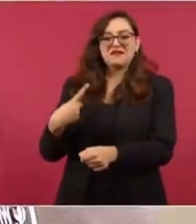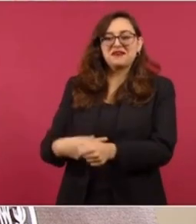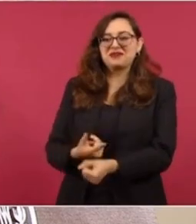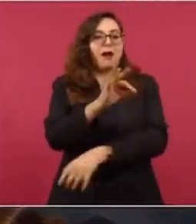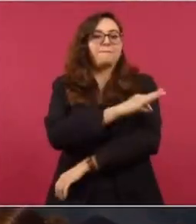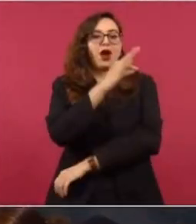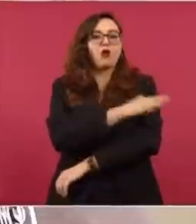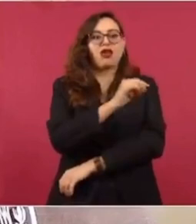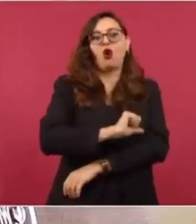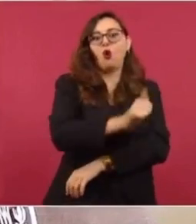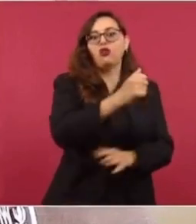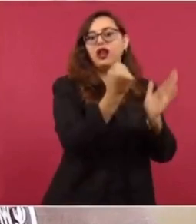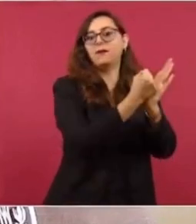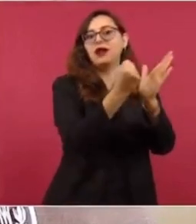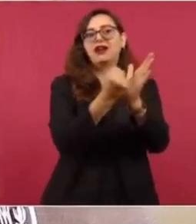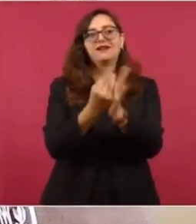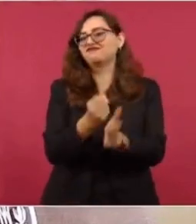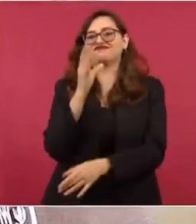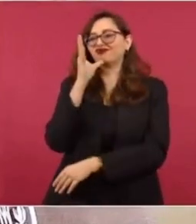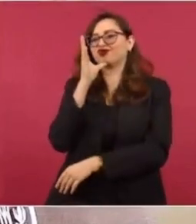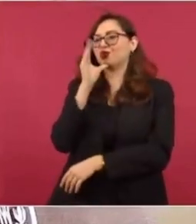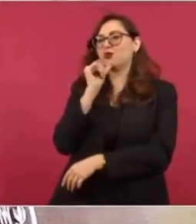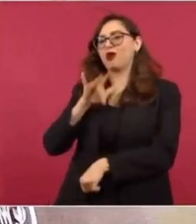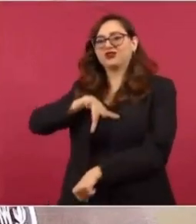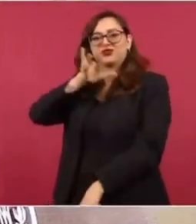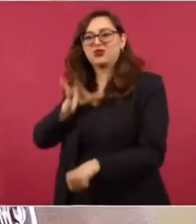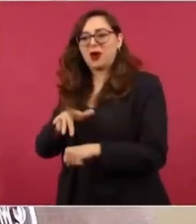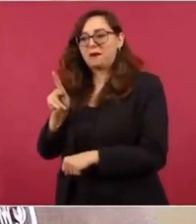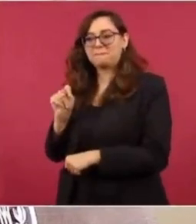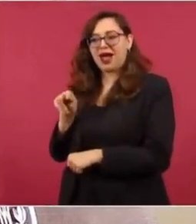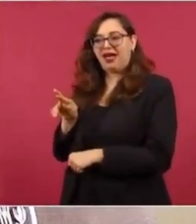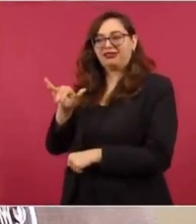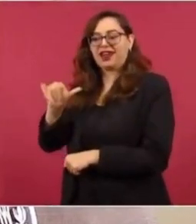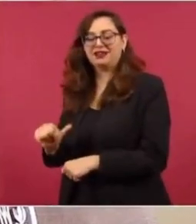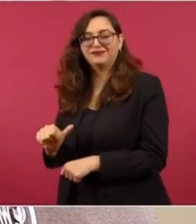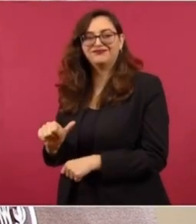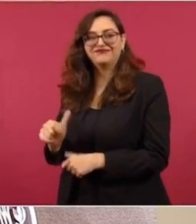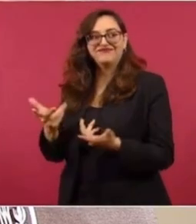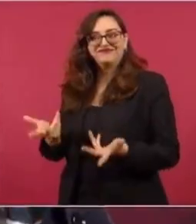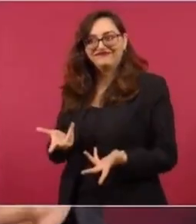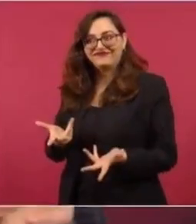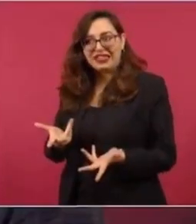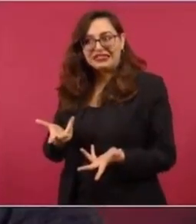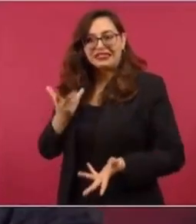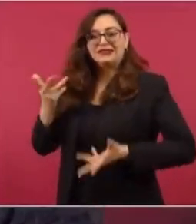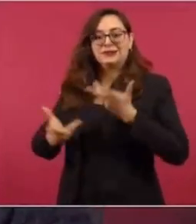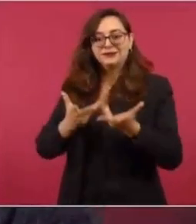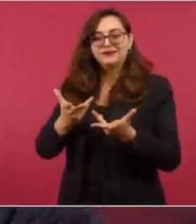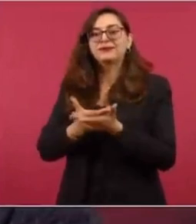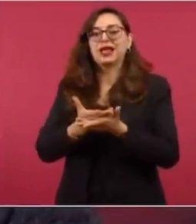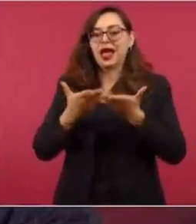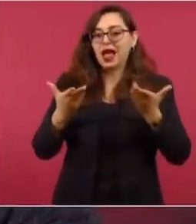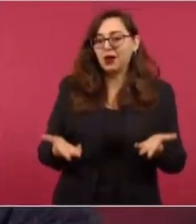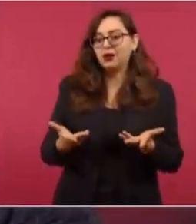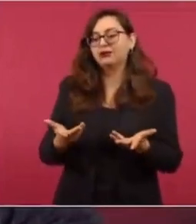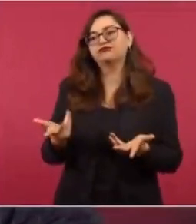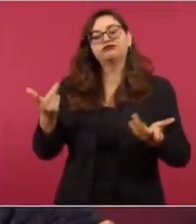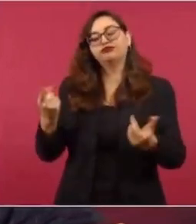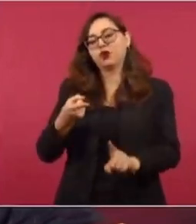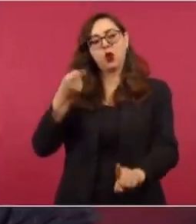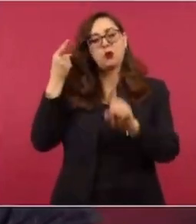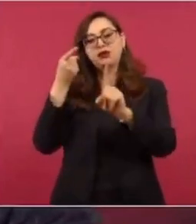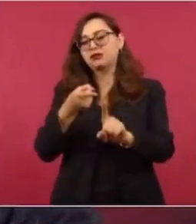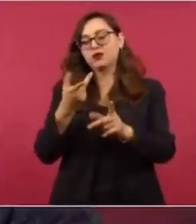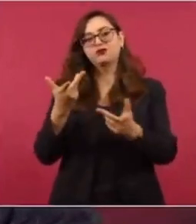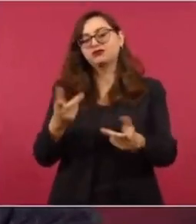muy poquitos casos. Por eso se decidió que el ensayo clínico se destinara principalmente al objetivo de que fuera una vacuna de reforzamiento, en